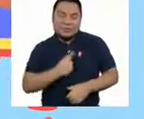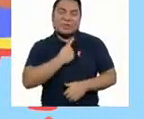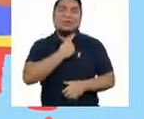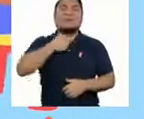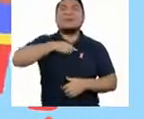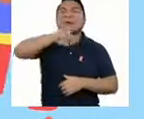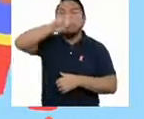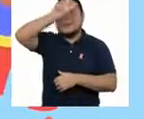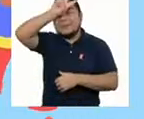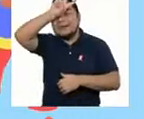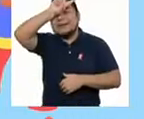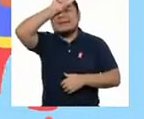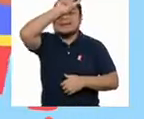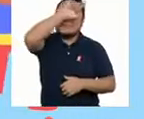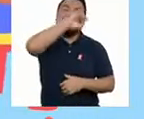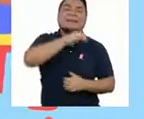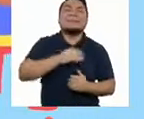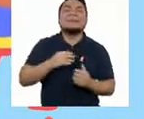mi